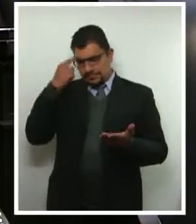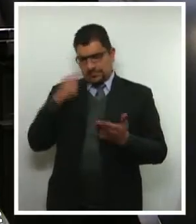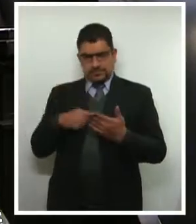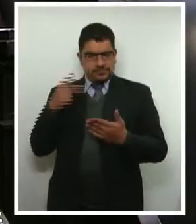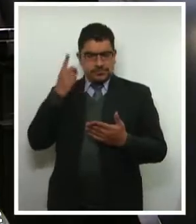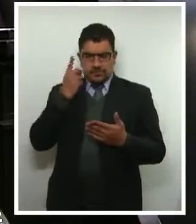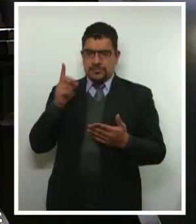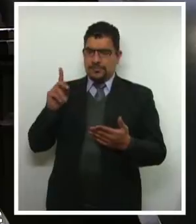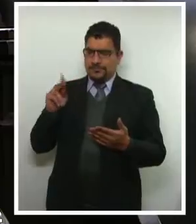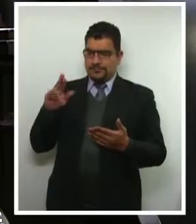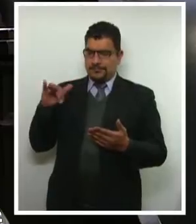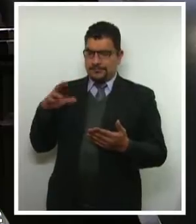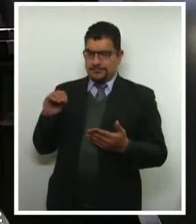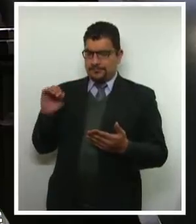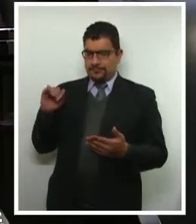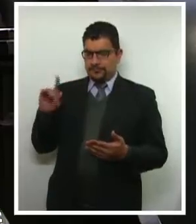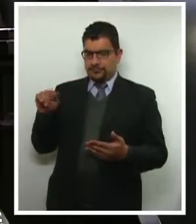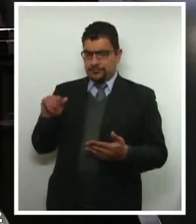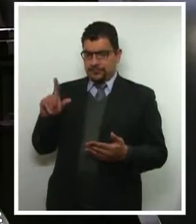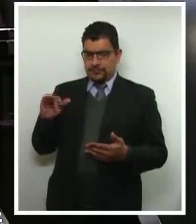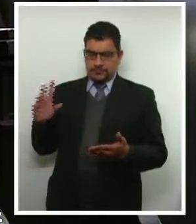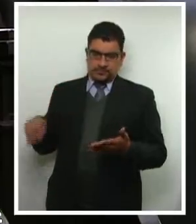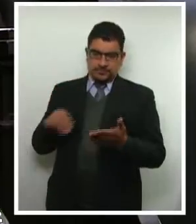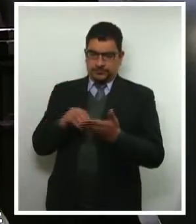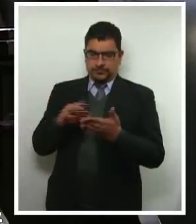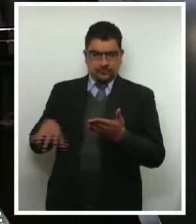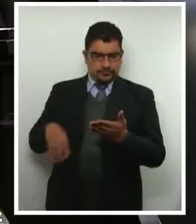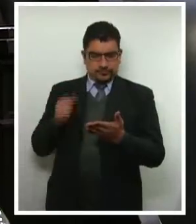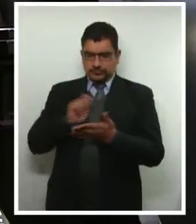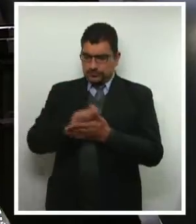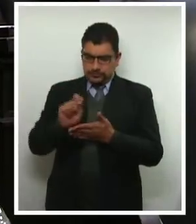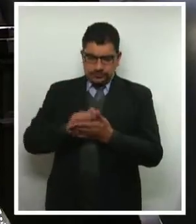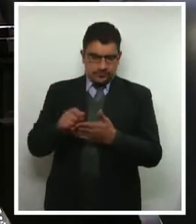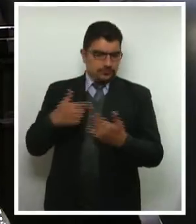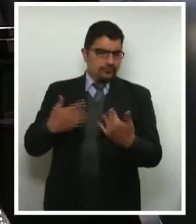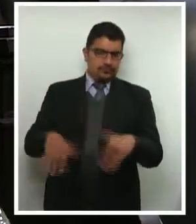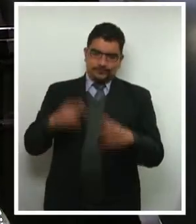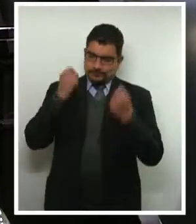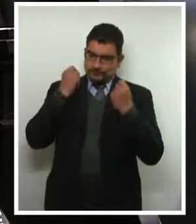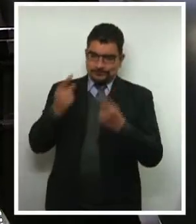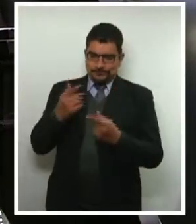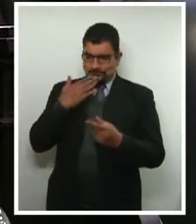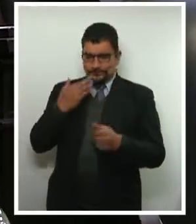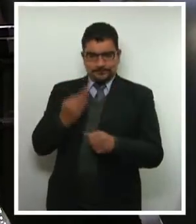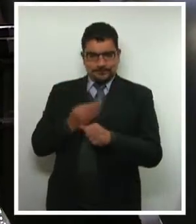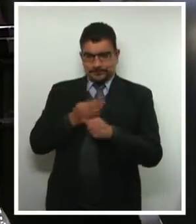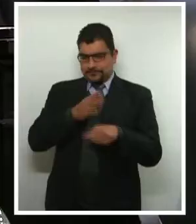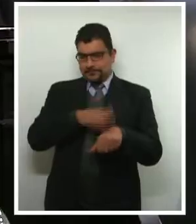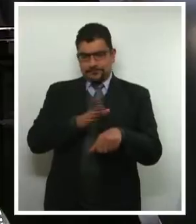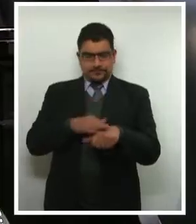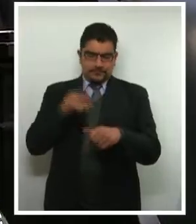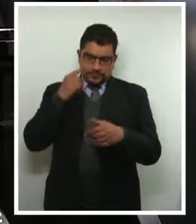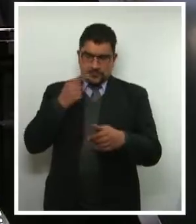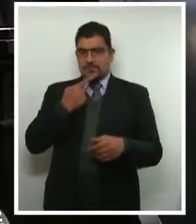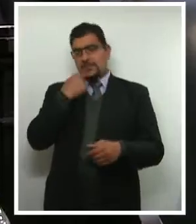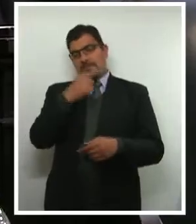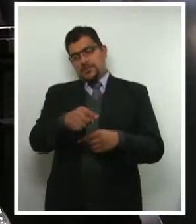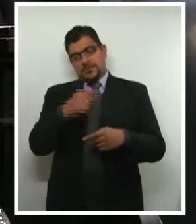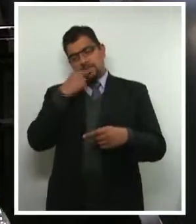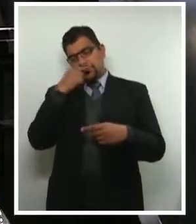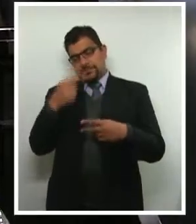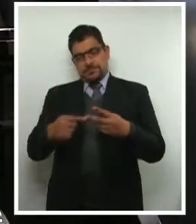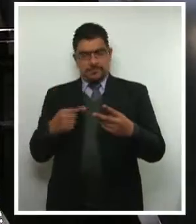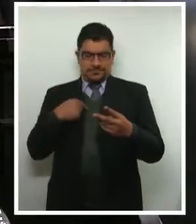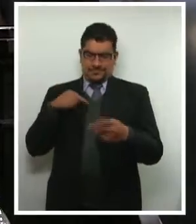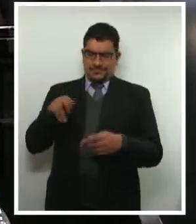Muñoz Ledo ha hecho un esfuerzo extraordinario y llamaría a que dejáramos de hacerle observaciones que desde